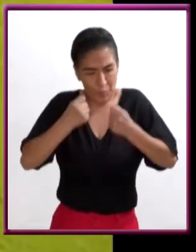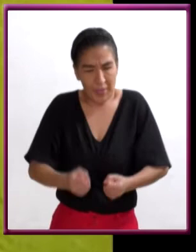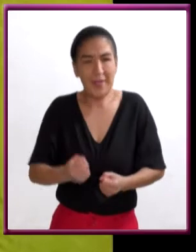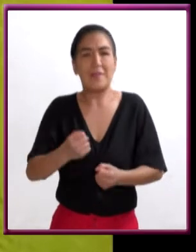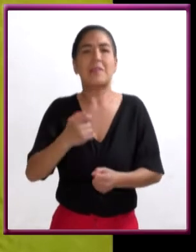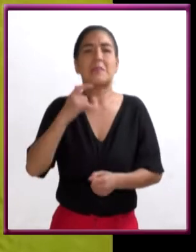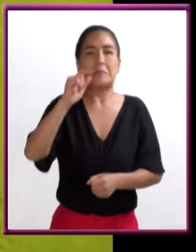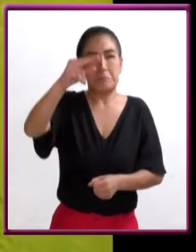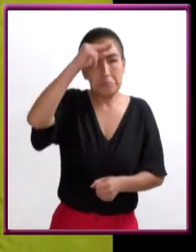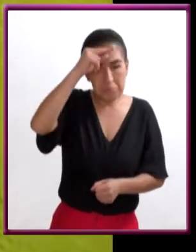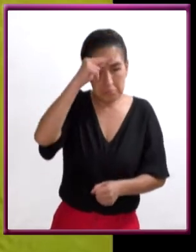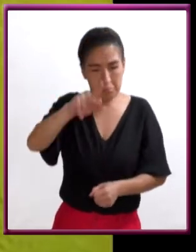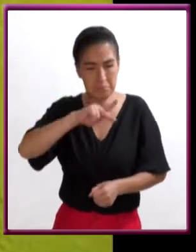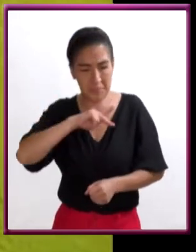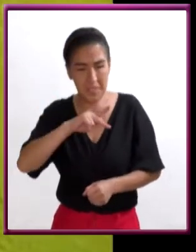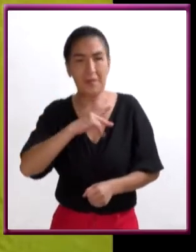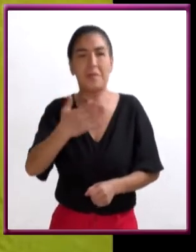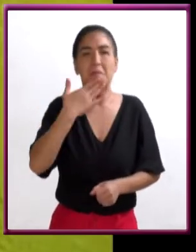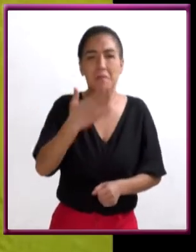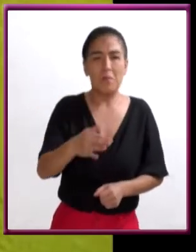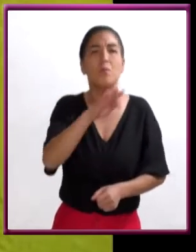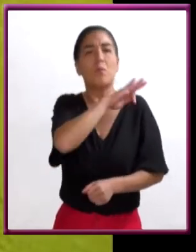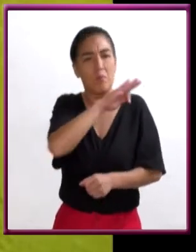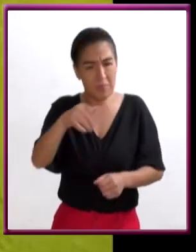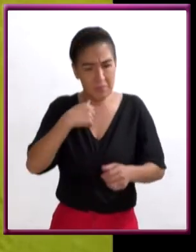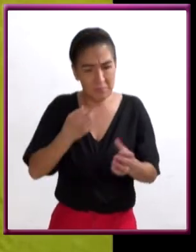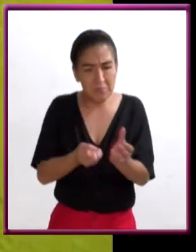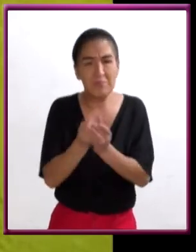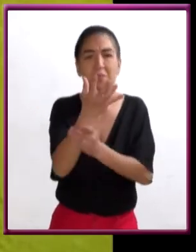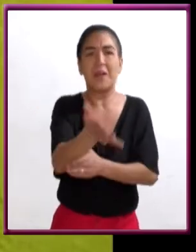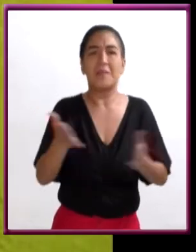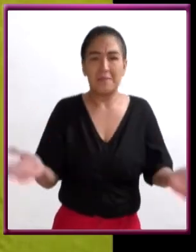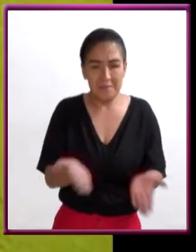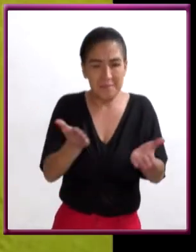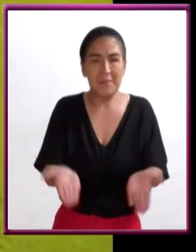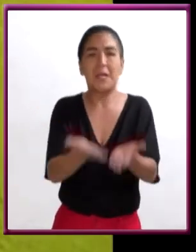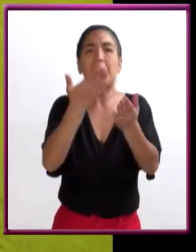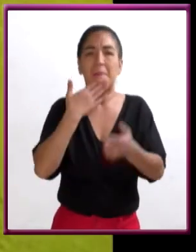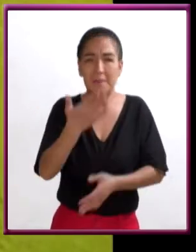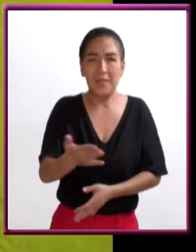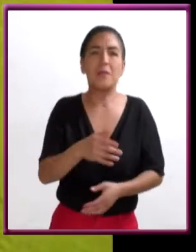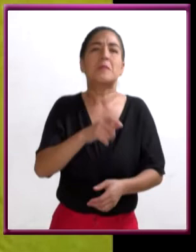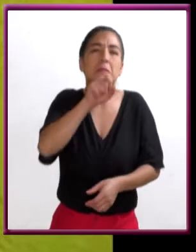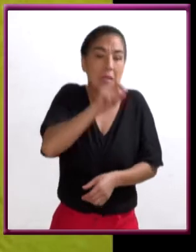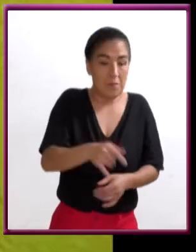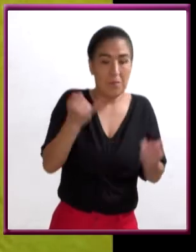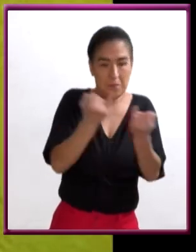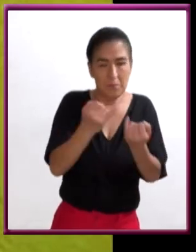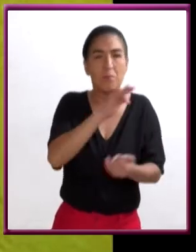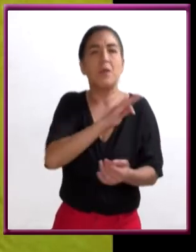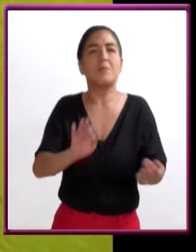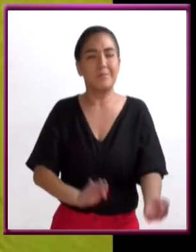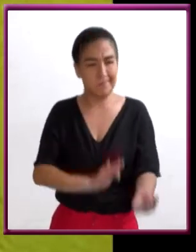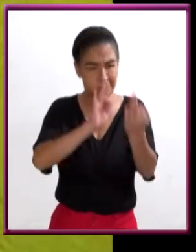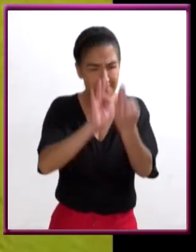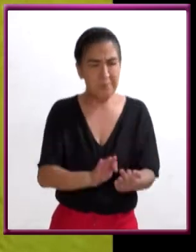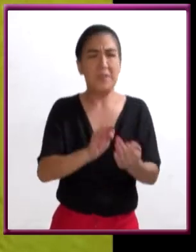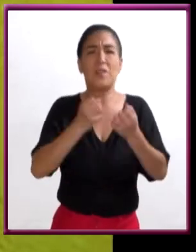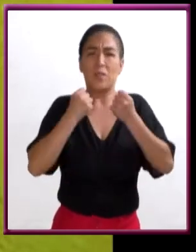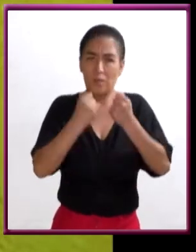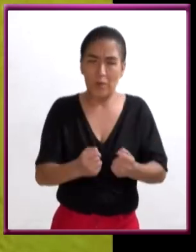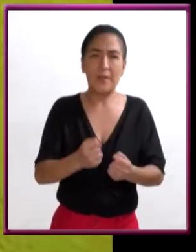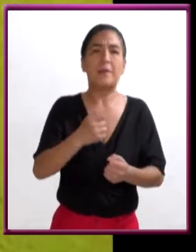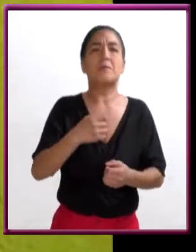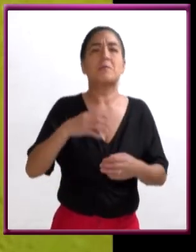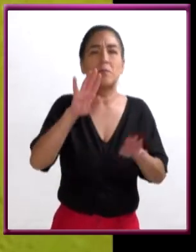nuestras fortalezas, en nuestras capacidades y en poder salir adelante y sobre todo en saber que podemos enfrentar la